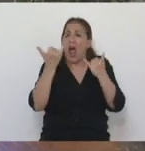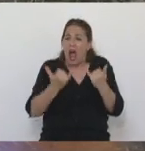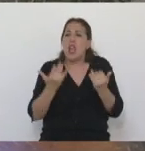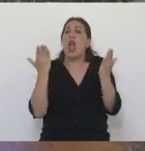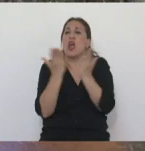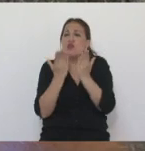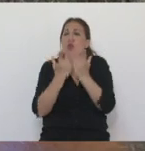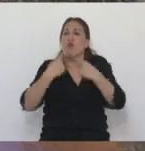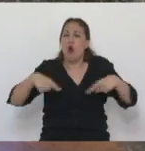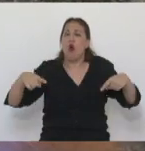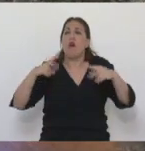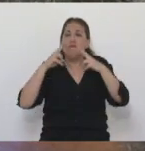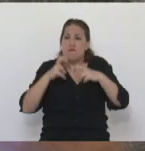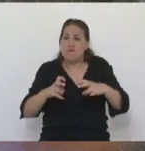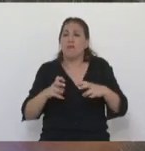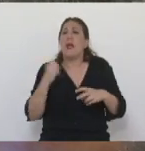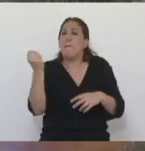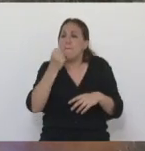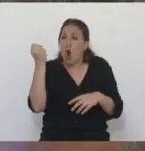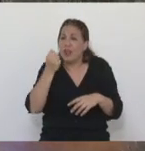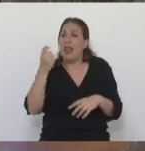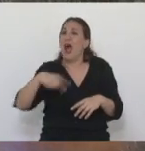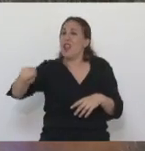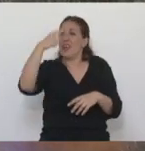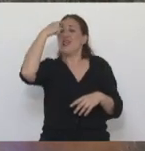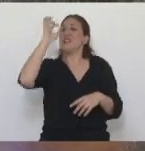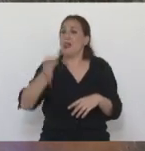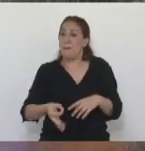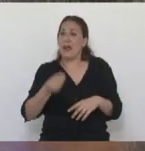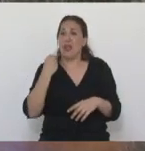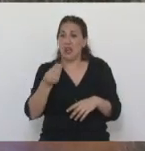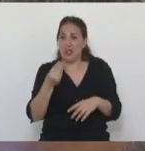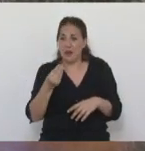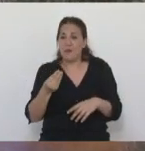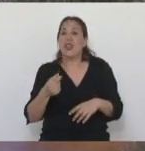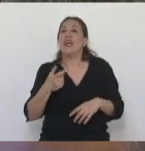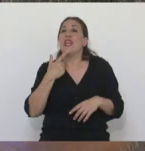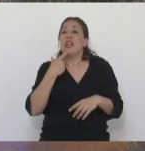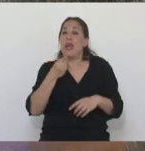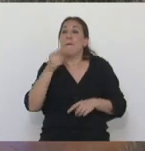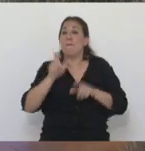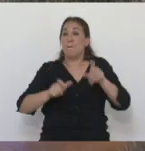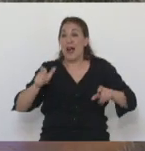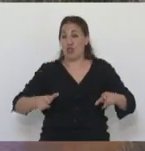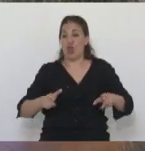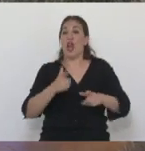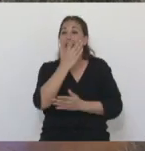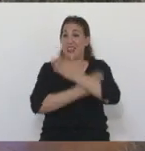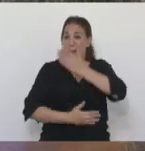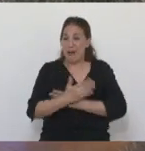que, y esto es muy importante que lo tengamos en cuenta, la esterilización de personas con